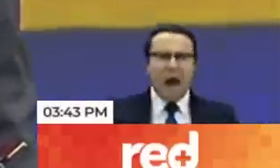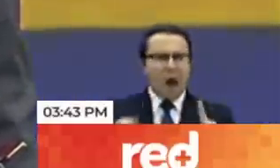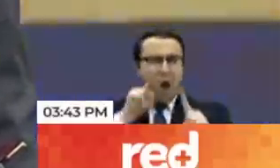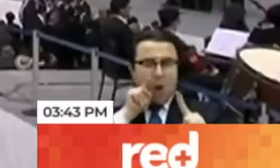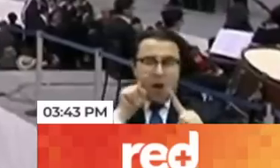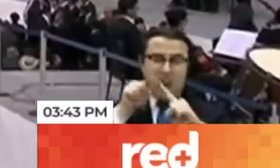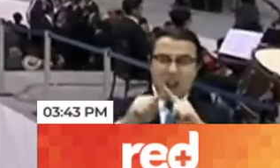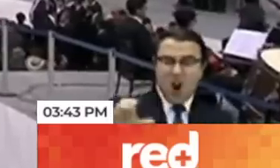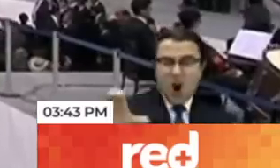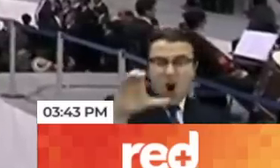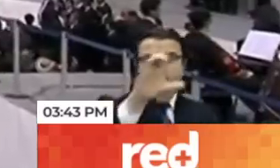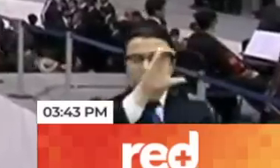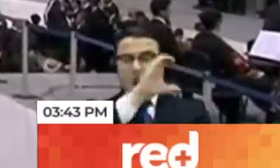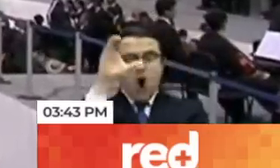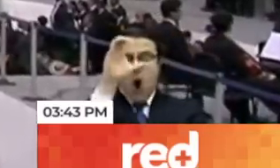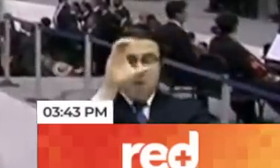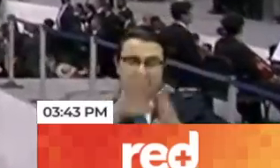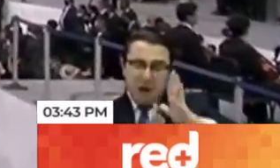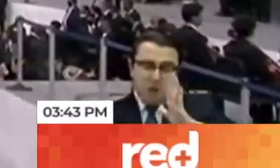vida.